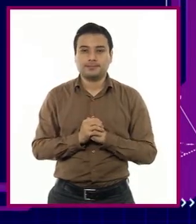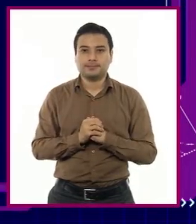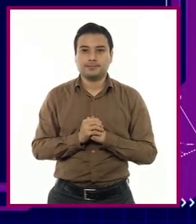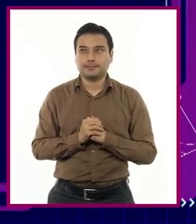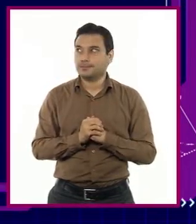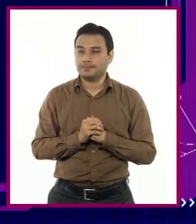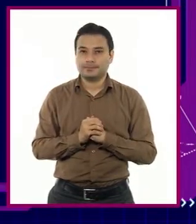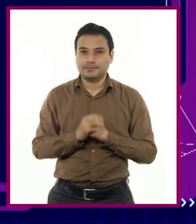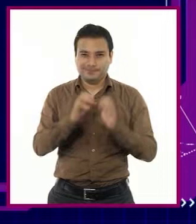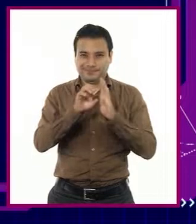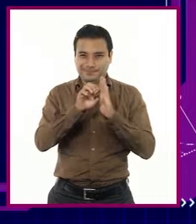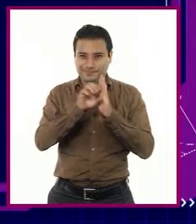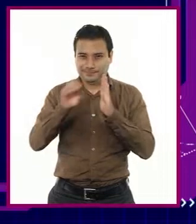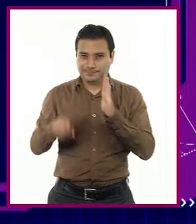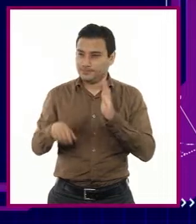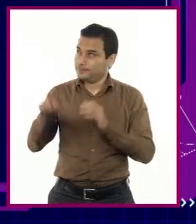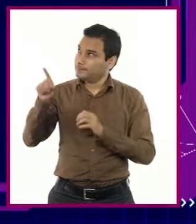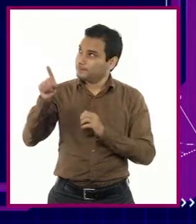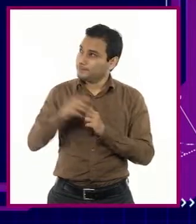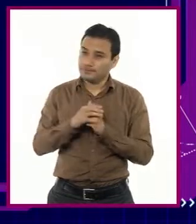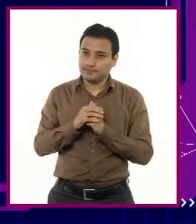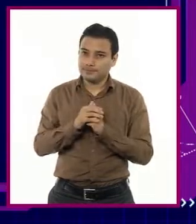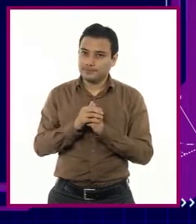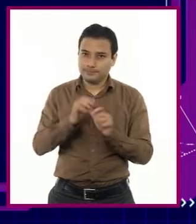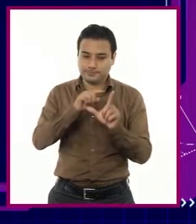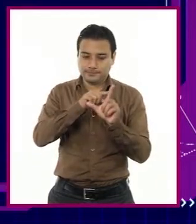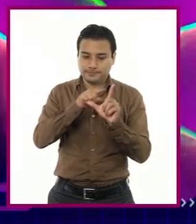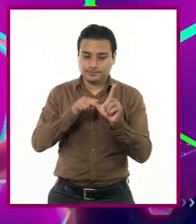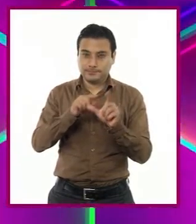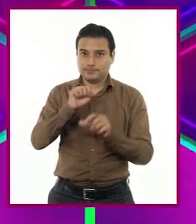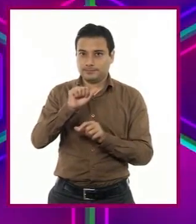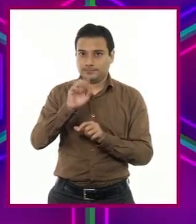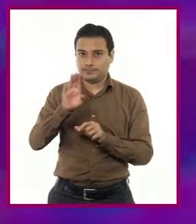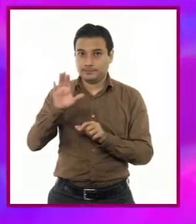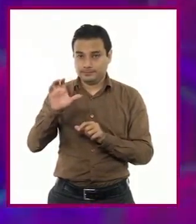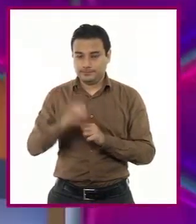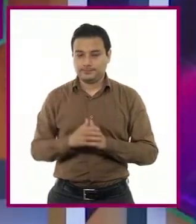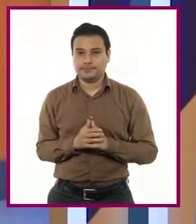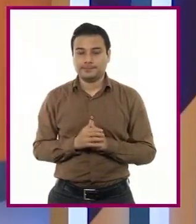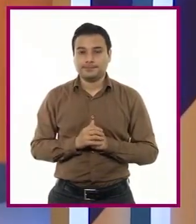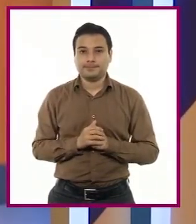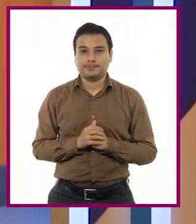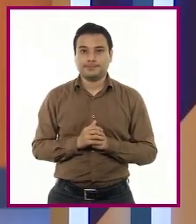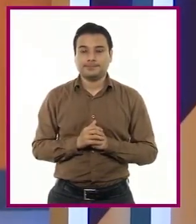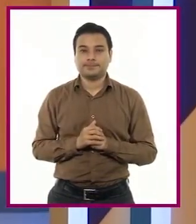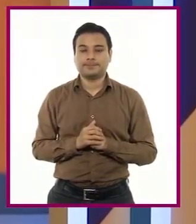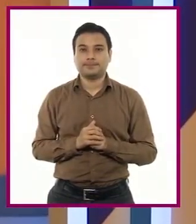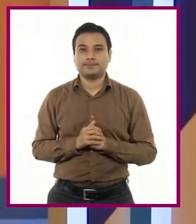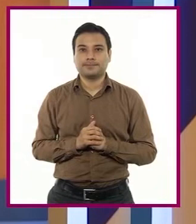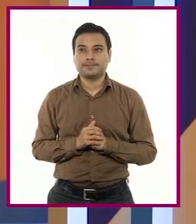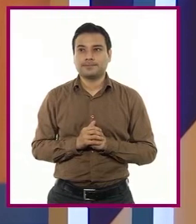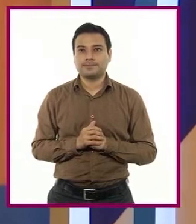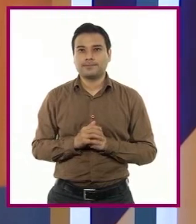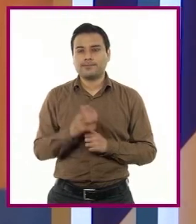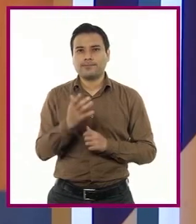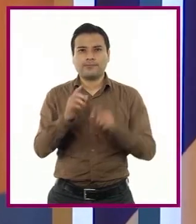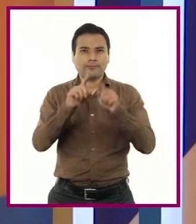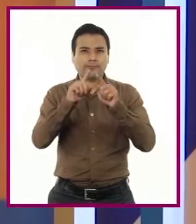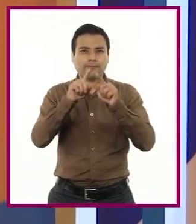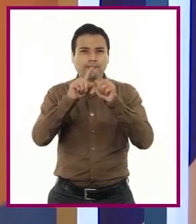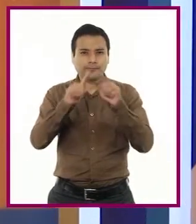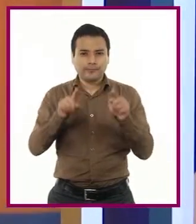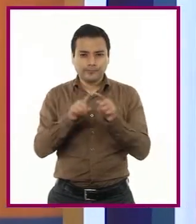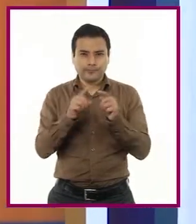se muestra en el siguiente ejemplo del ángulo ABC. Para establecer la congruencia entre los